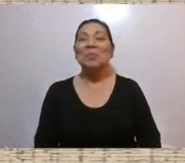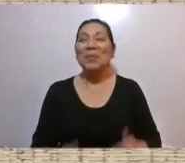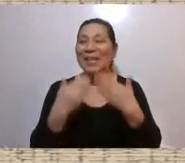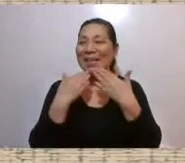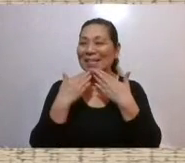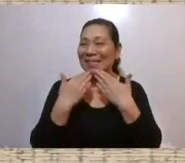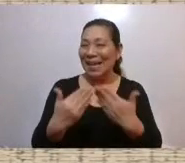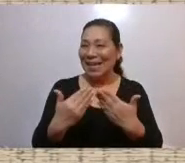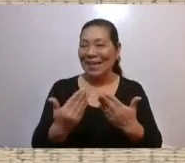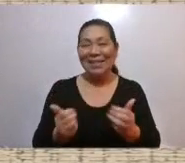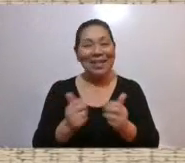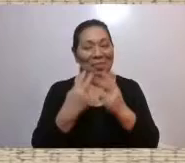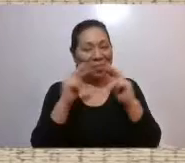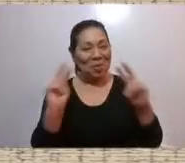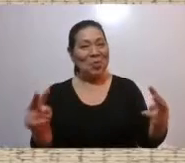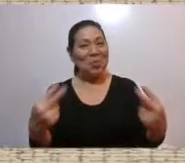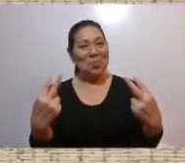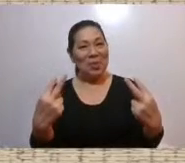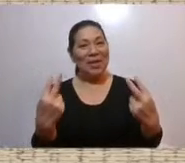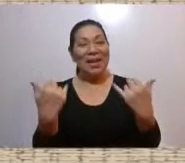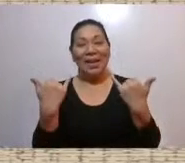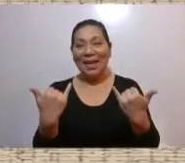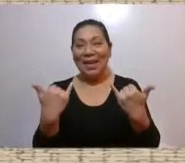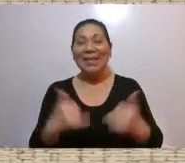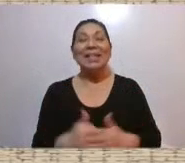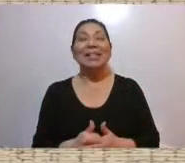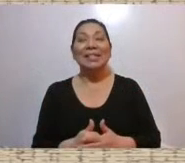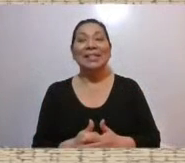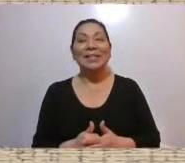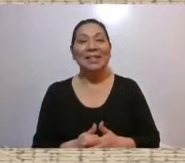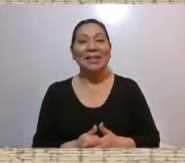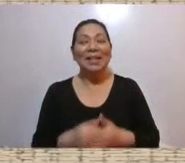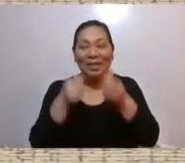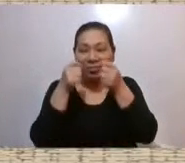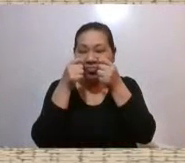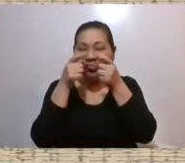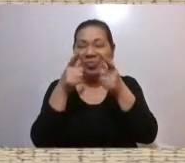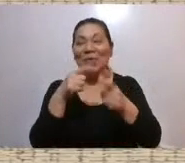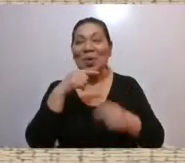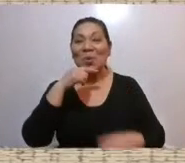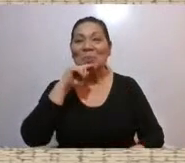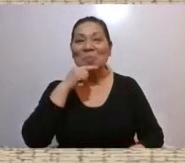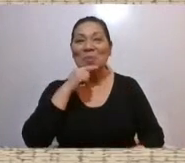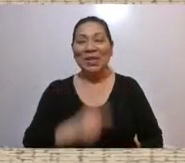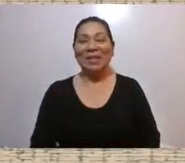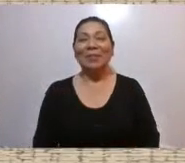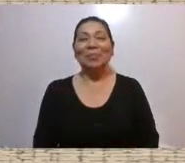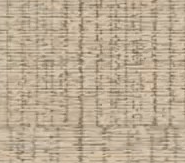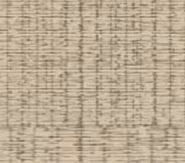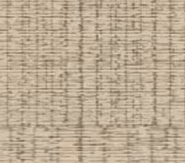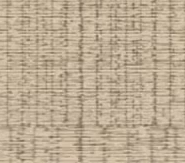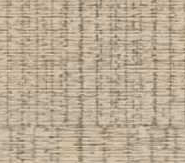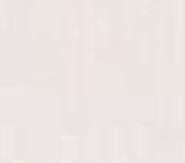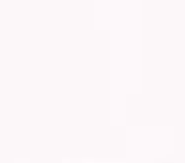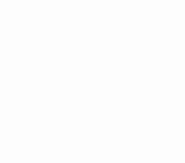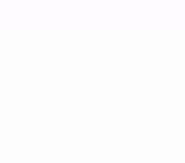cumplimiento. Muchísimas gracias por acompañarnos en este programa Richari Warem.